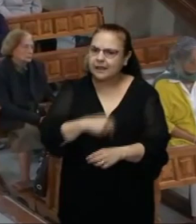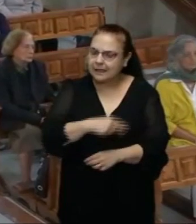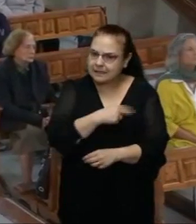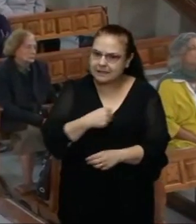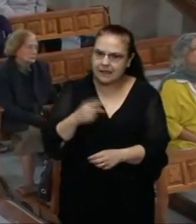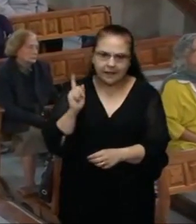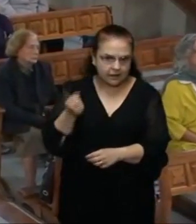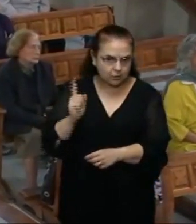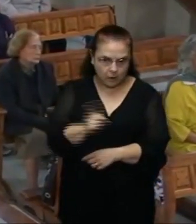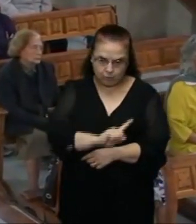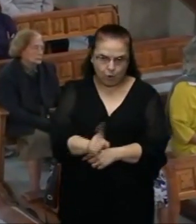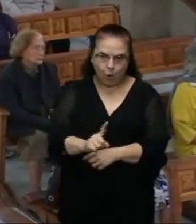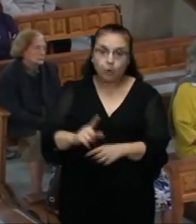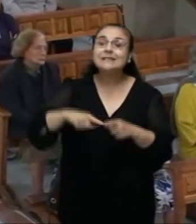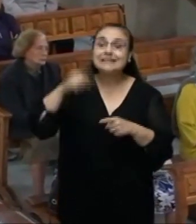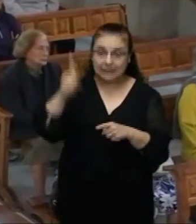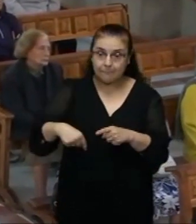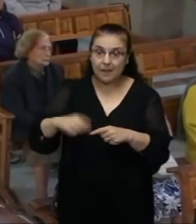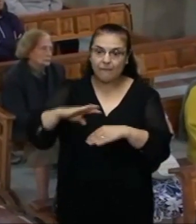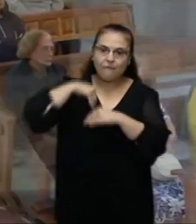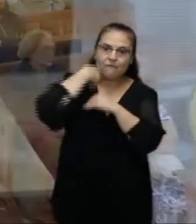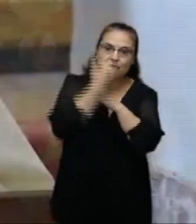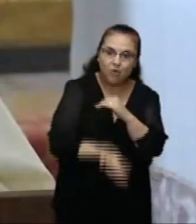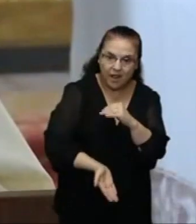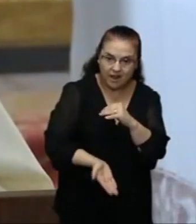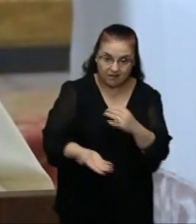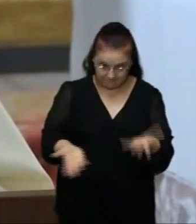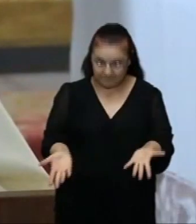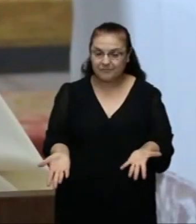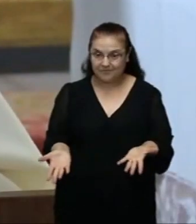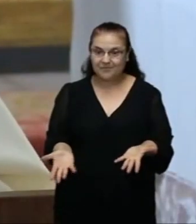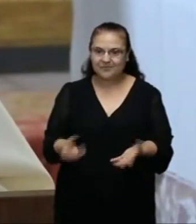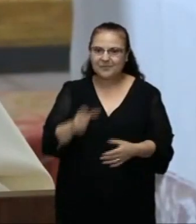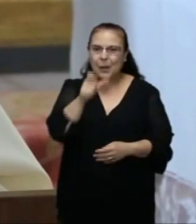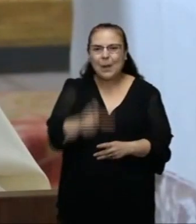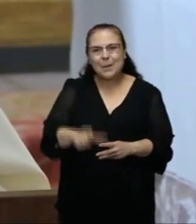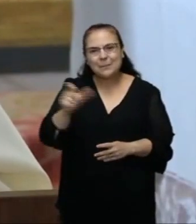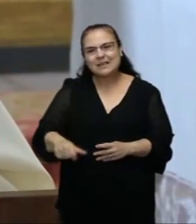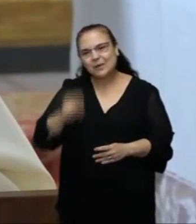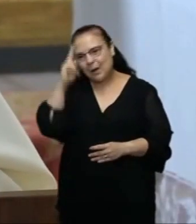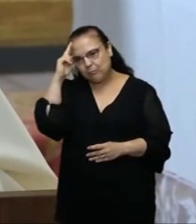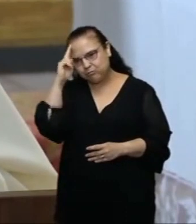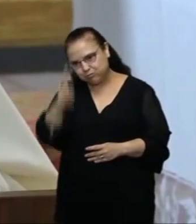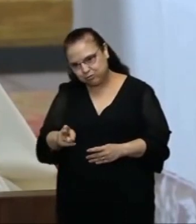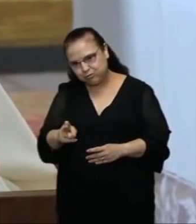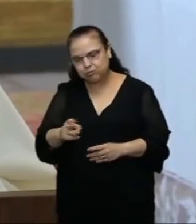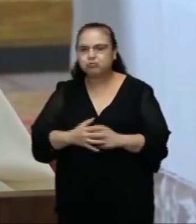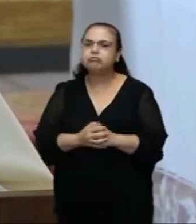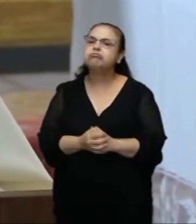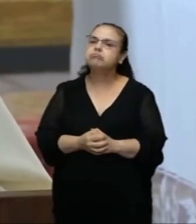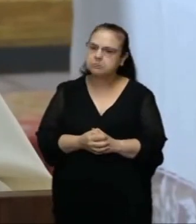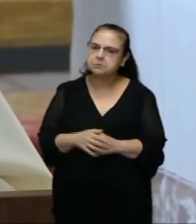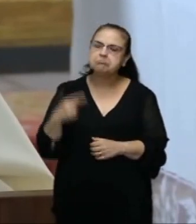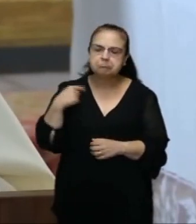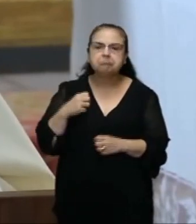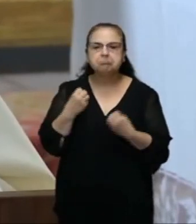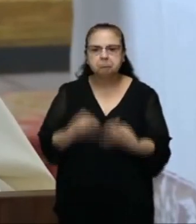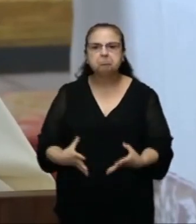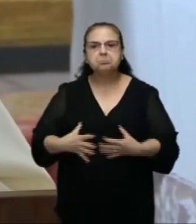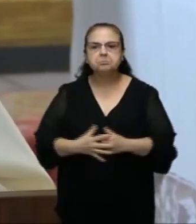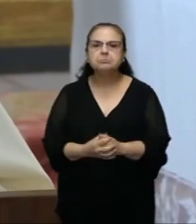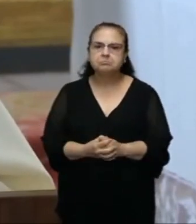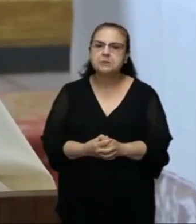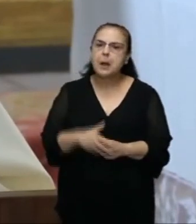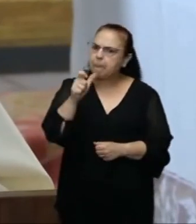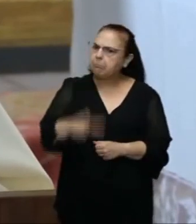cara al exterior, que sea una persona respetada, que sea una persona reconocida, que sea